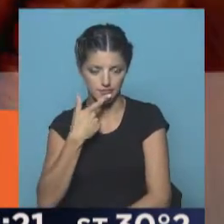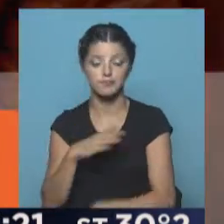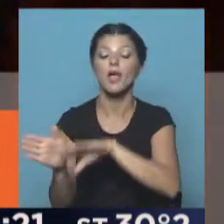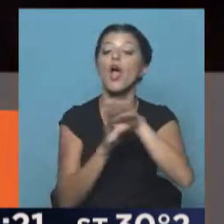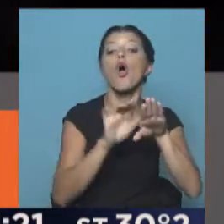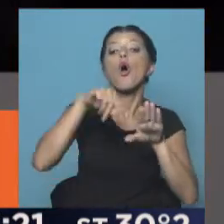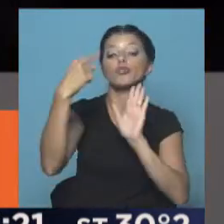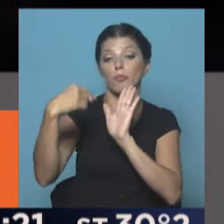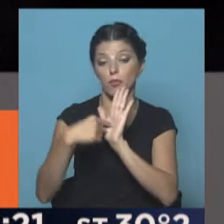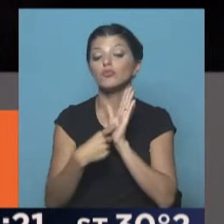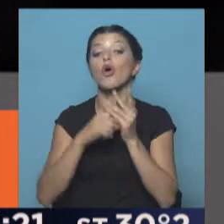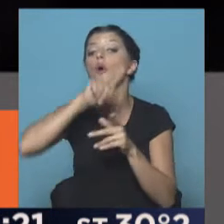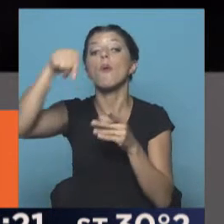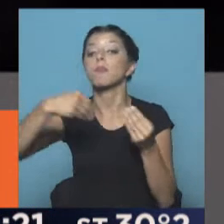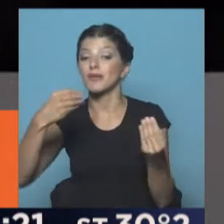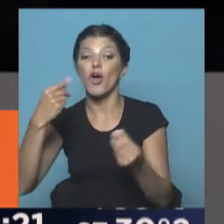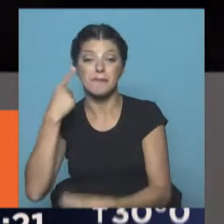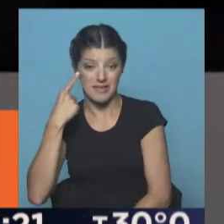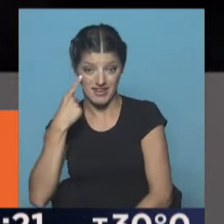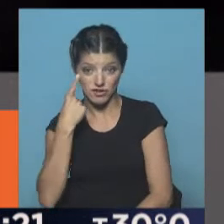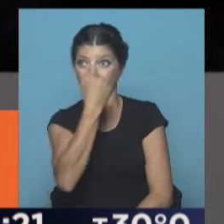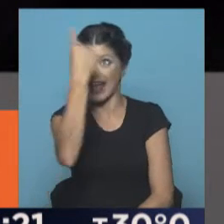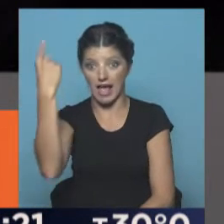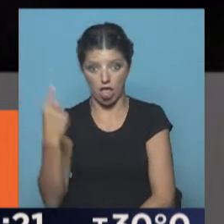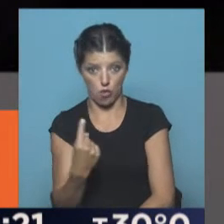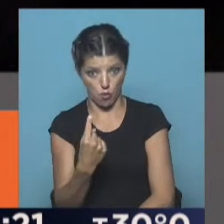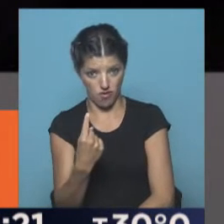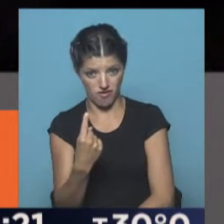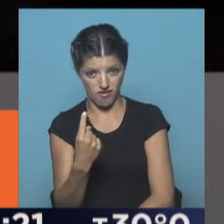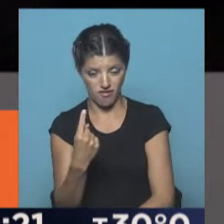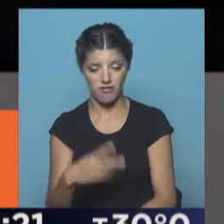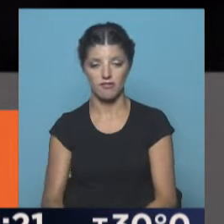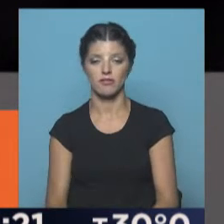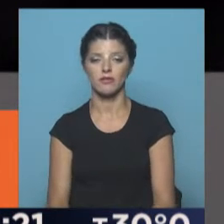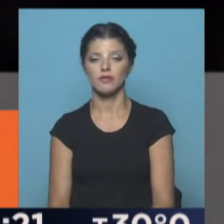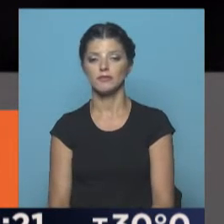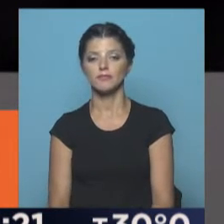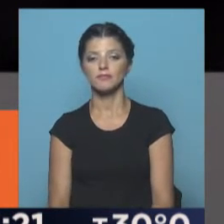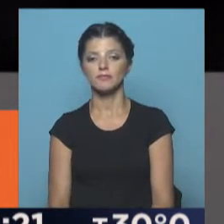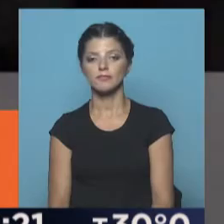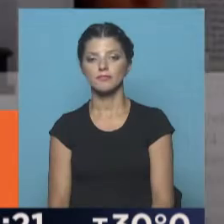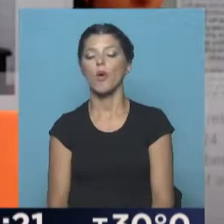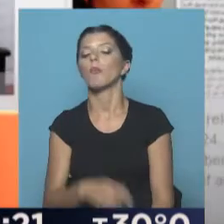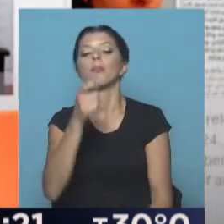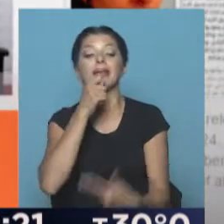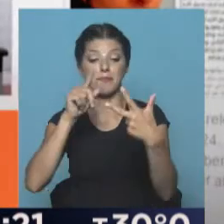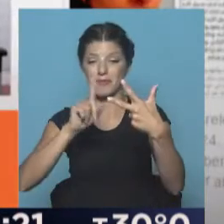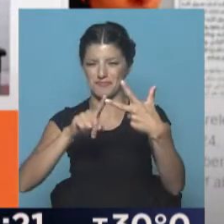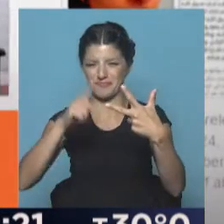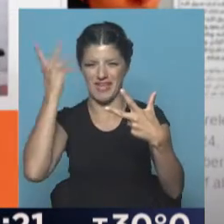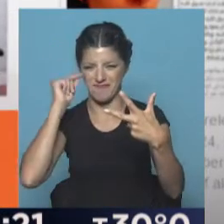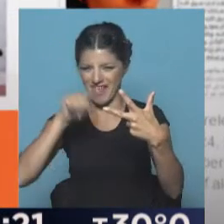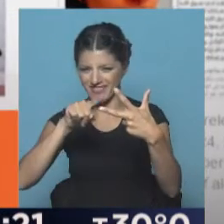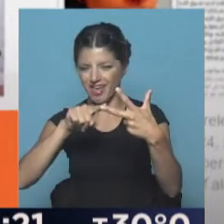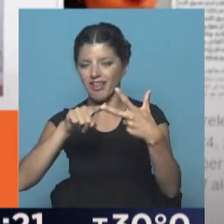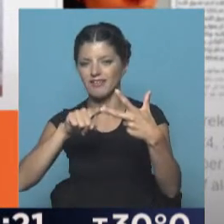las corrientes inmigratorias en cada uno de estos países, ¿no? Que también en esto tiene que ver. Justamente en Francia, con las características de con